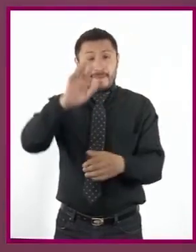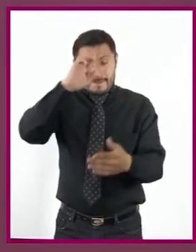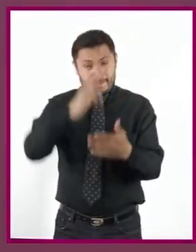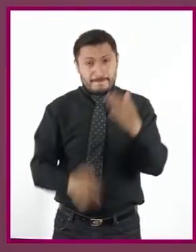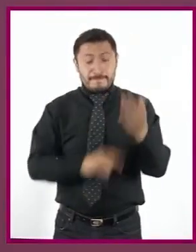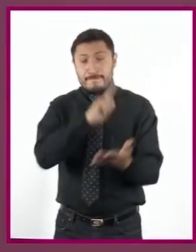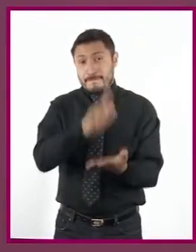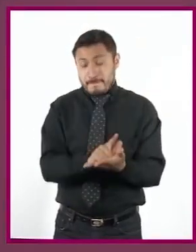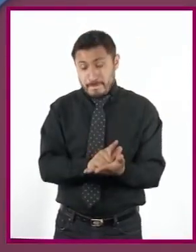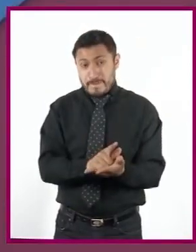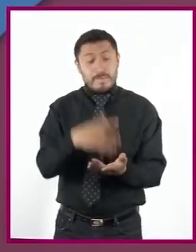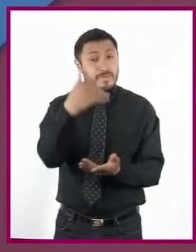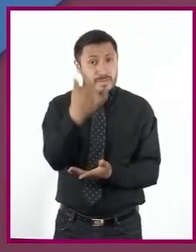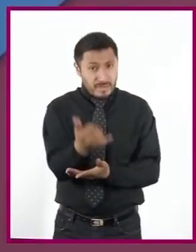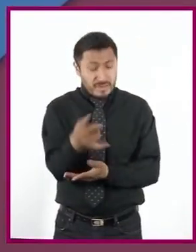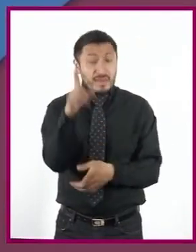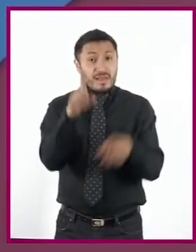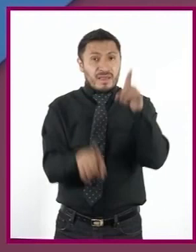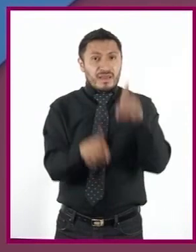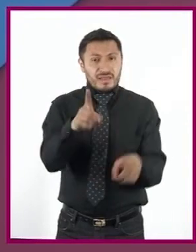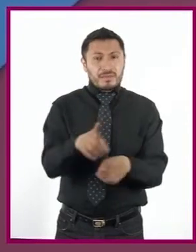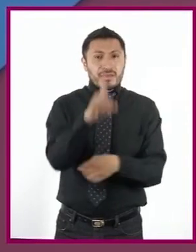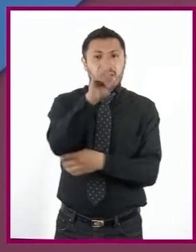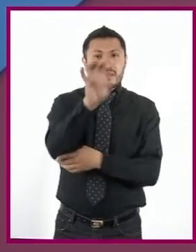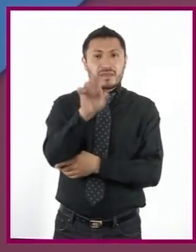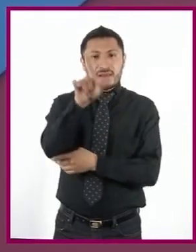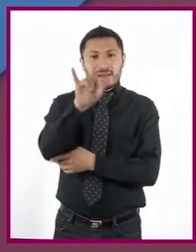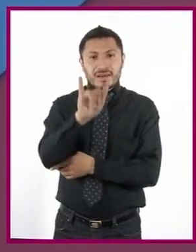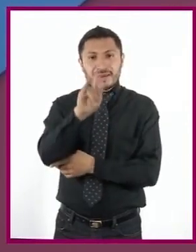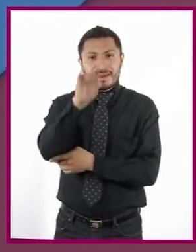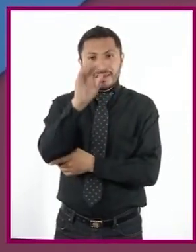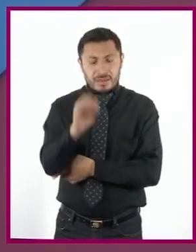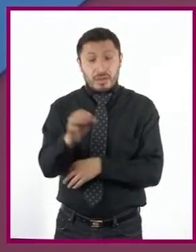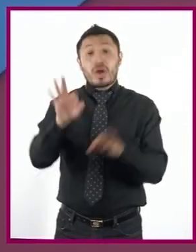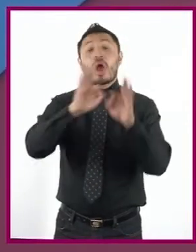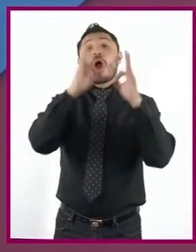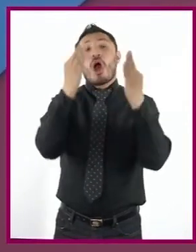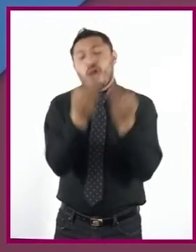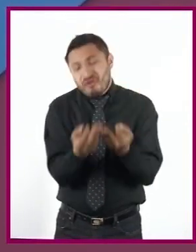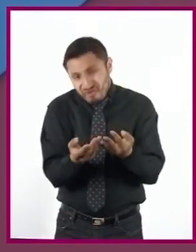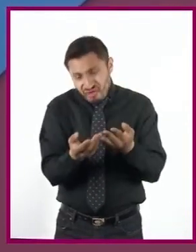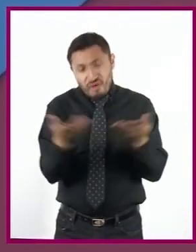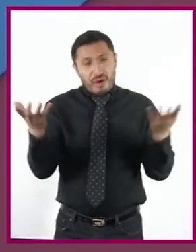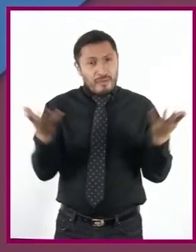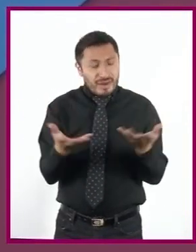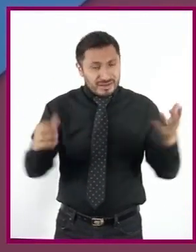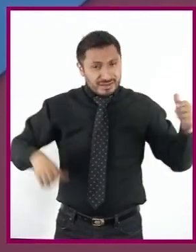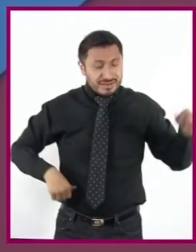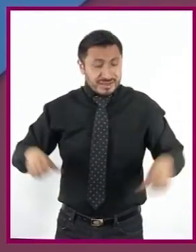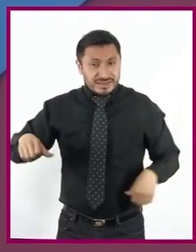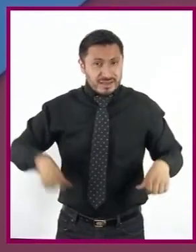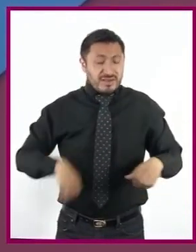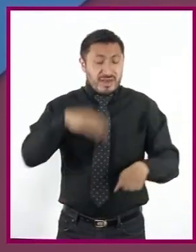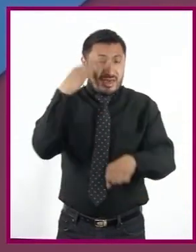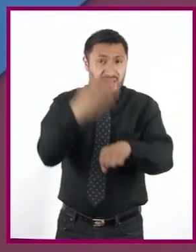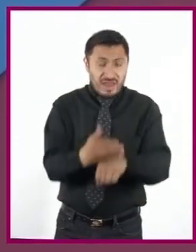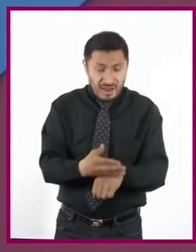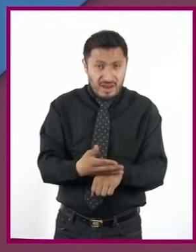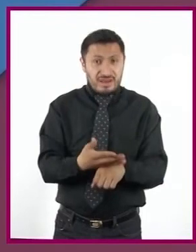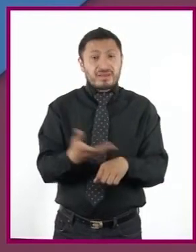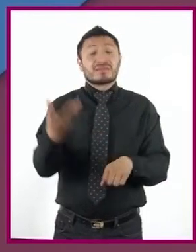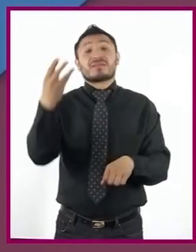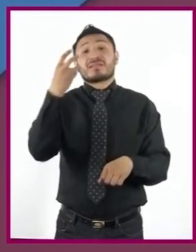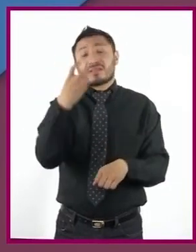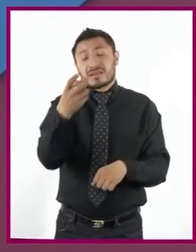Además, que dependiendo del delito, la forma de proceder y de sancionar que se aplica